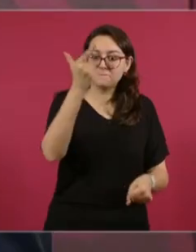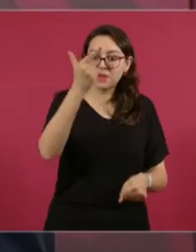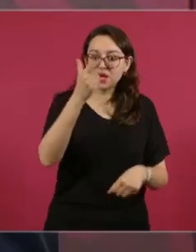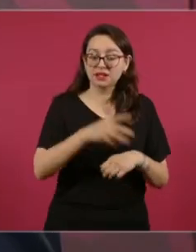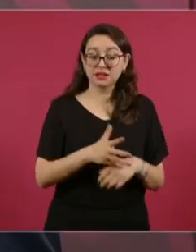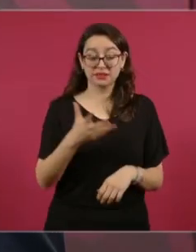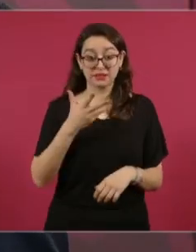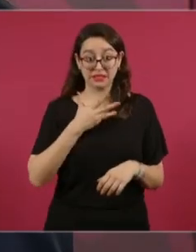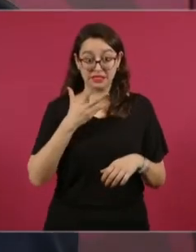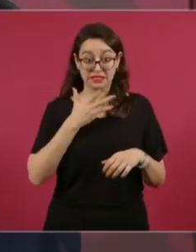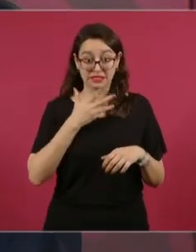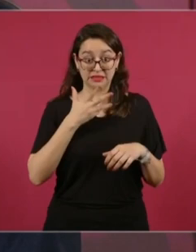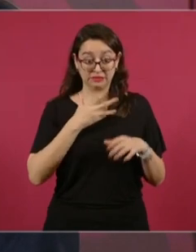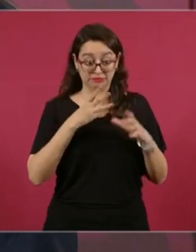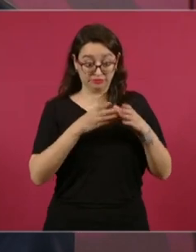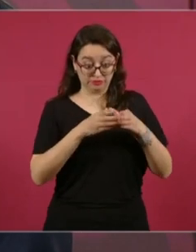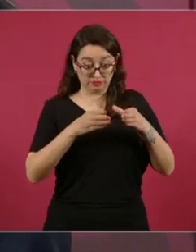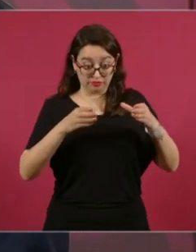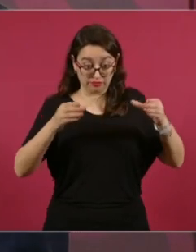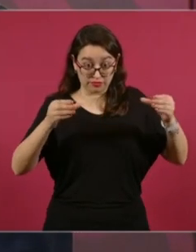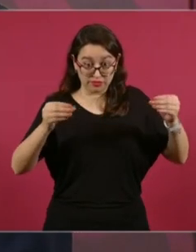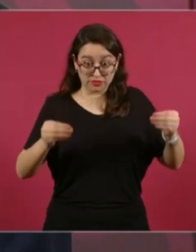unos, no, no hay que decir,